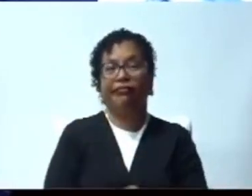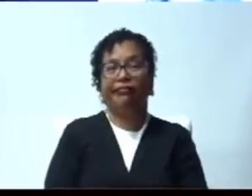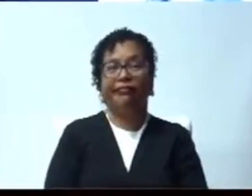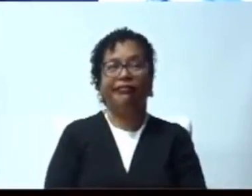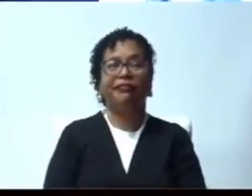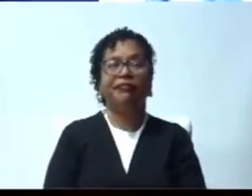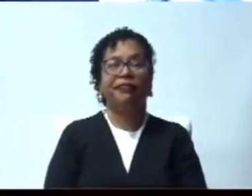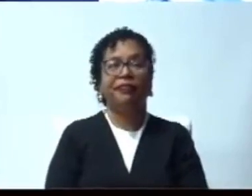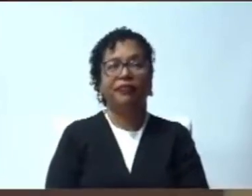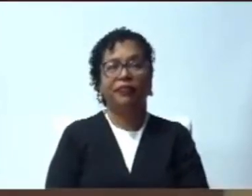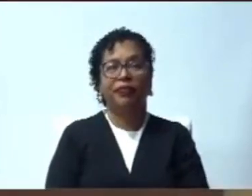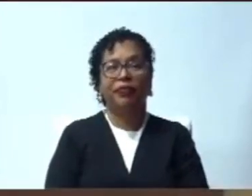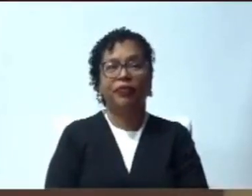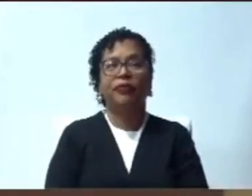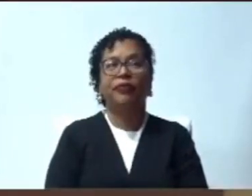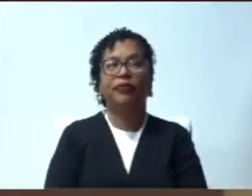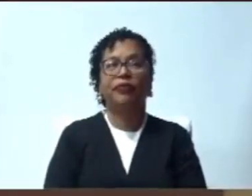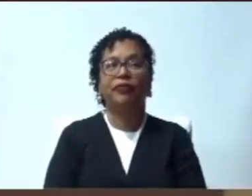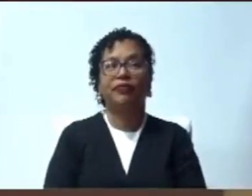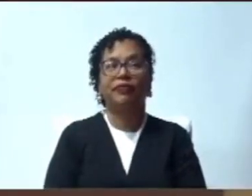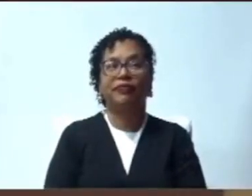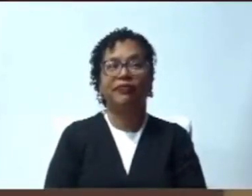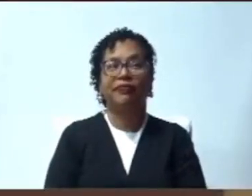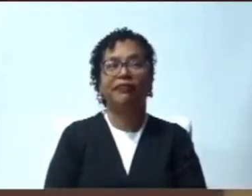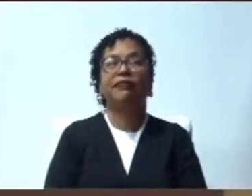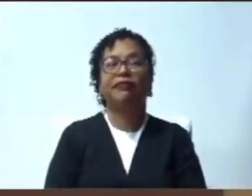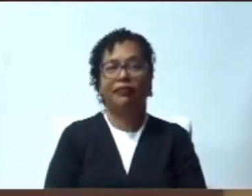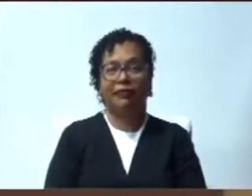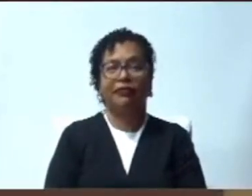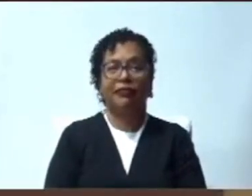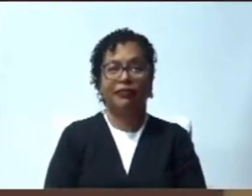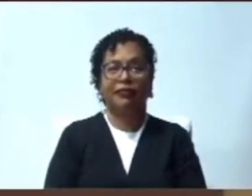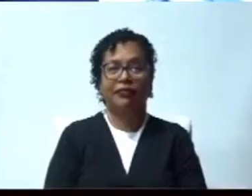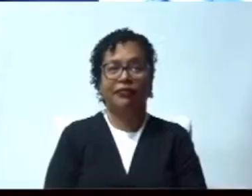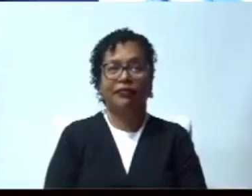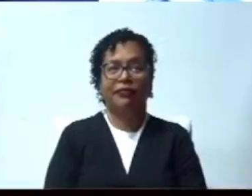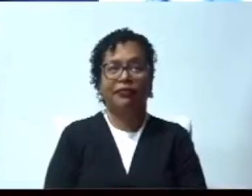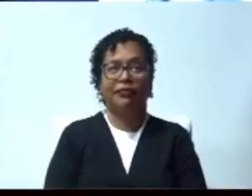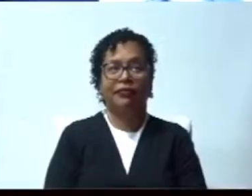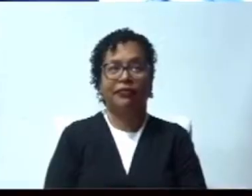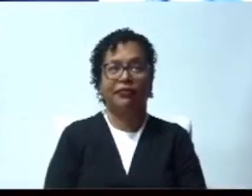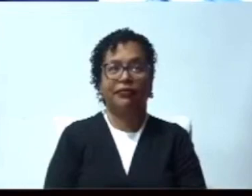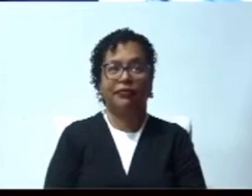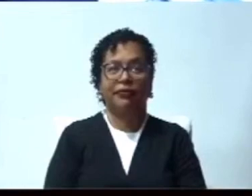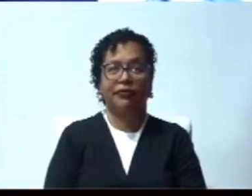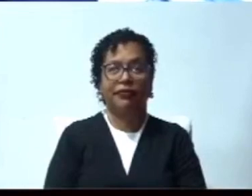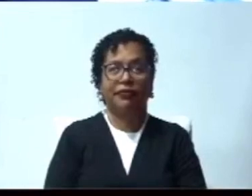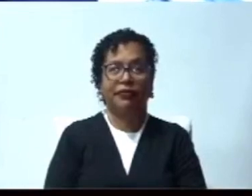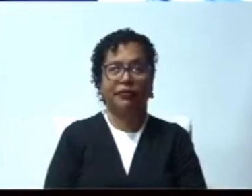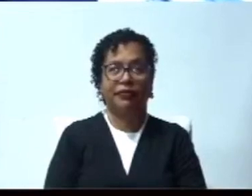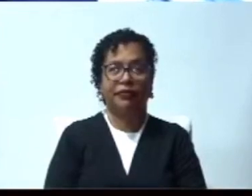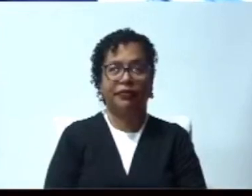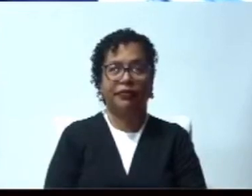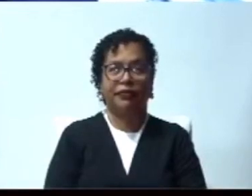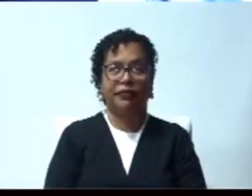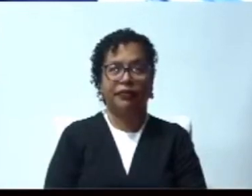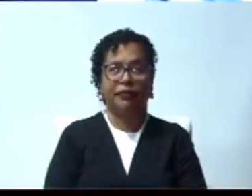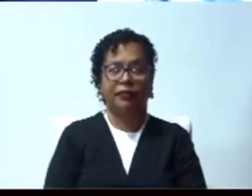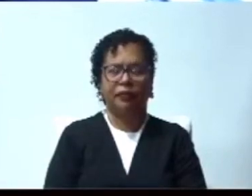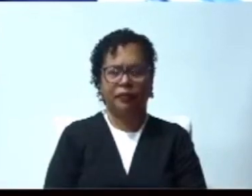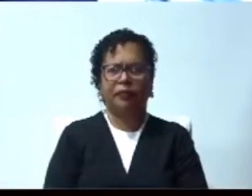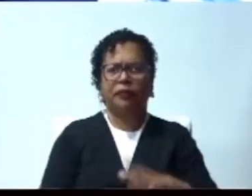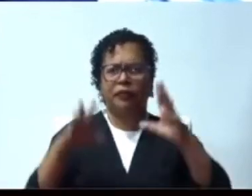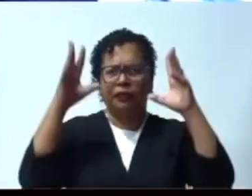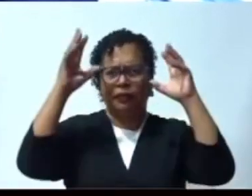presidente. Pirrín paró las orejas de una vez. Y distinguidos secretarios, he tomado el